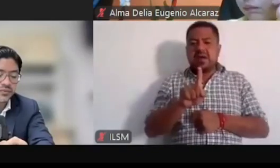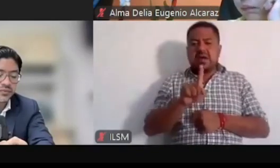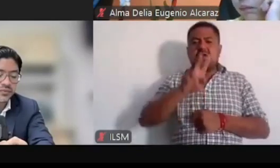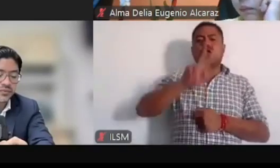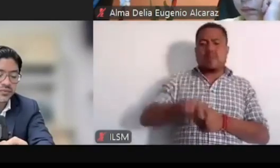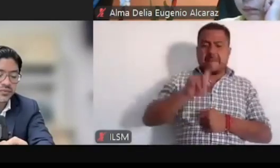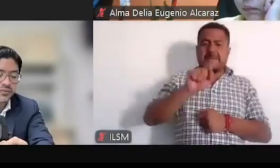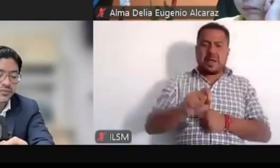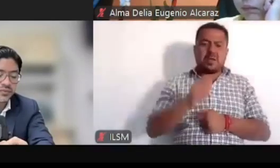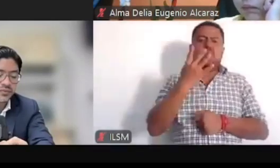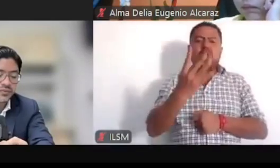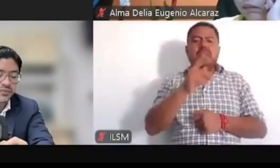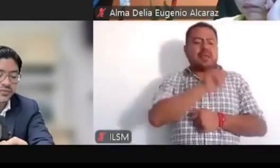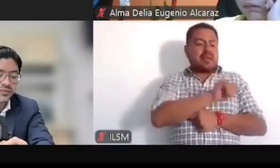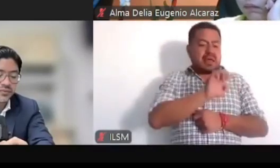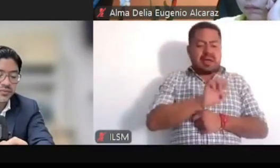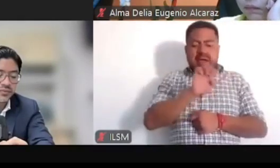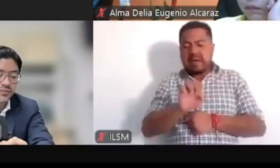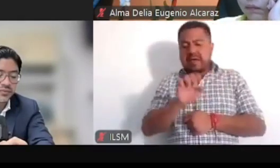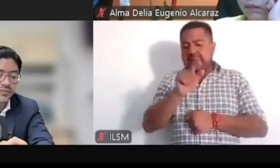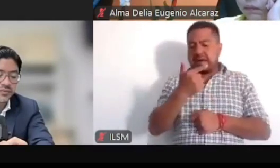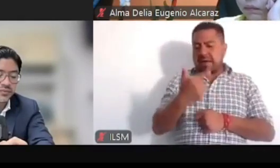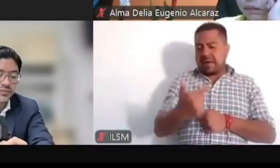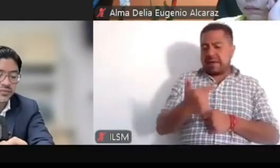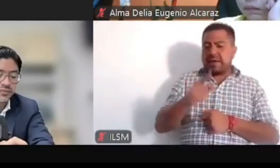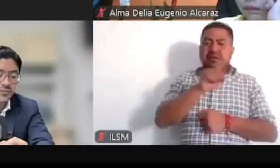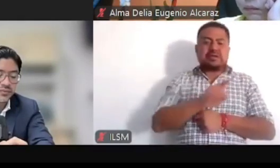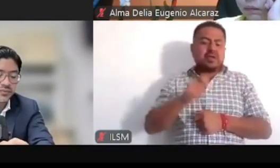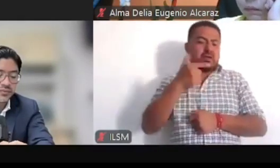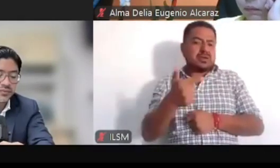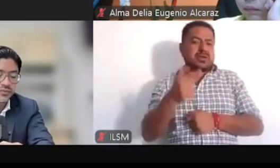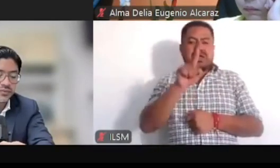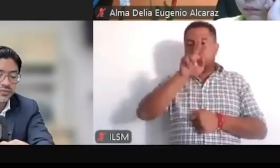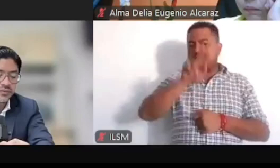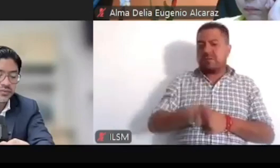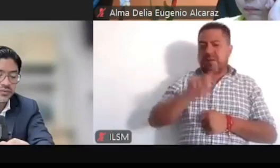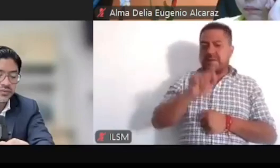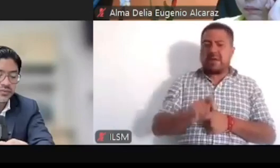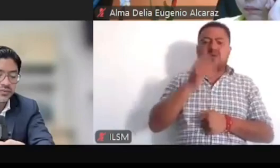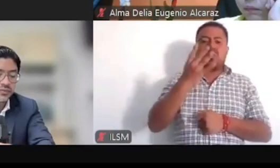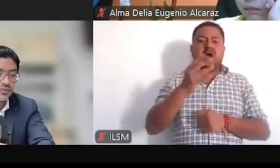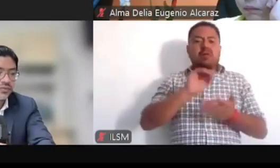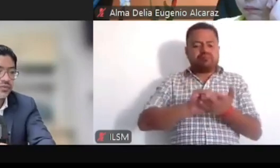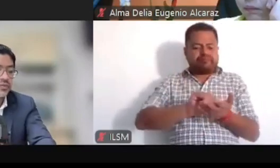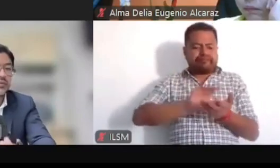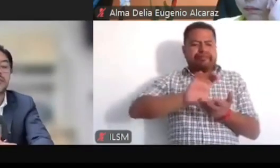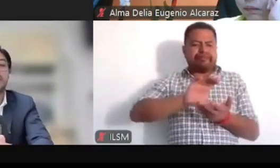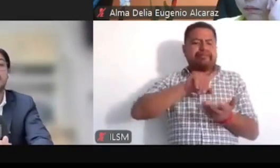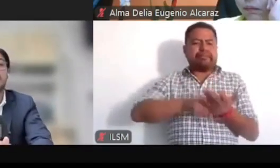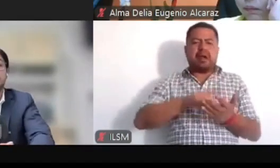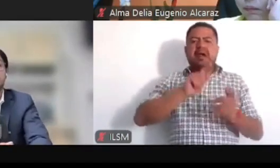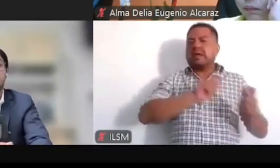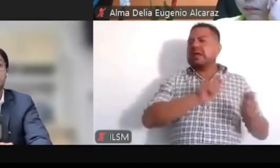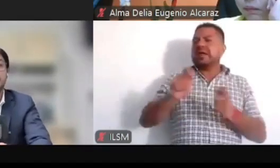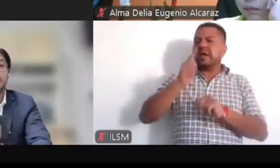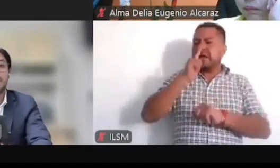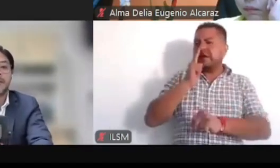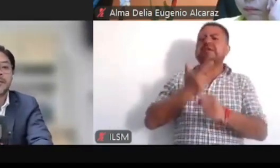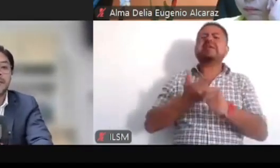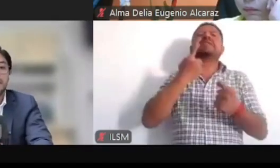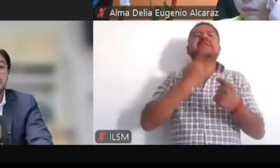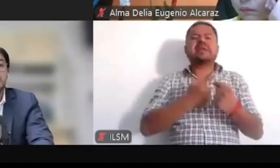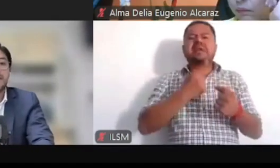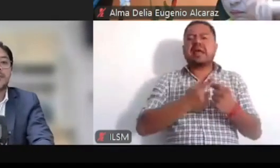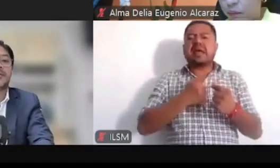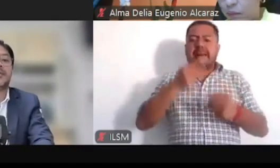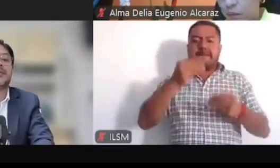2024 it tee di hec 107 2024 acumulados que fueron turnados a la ponencia a cargo de